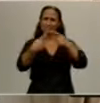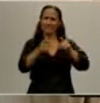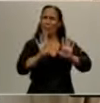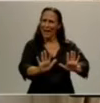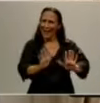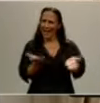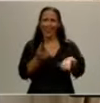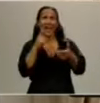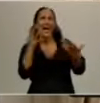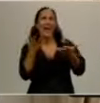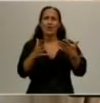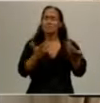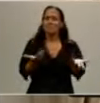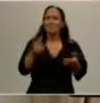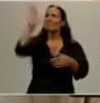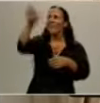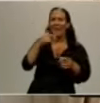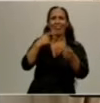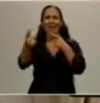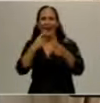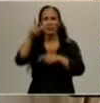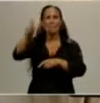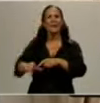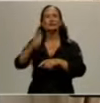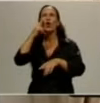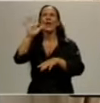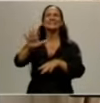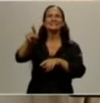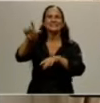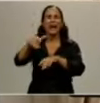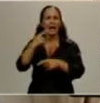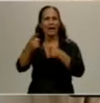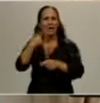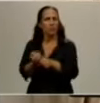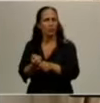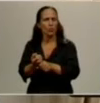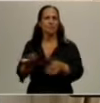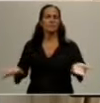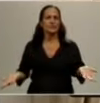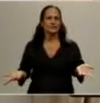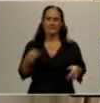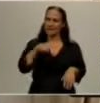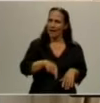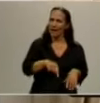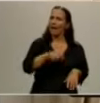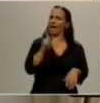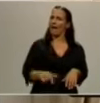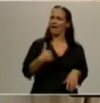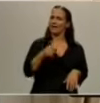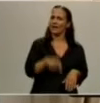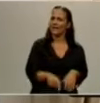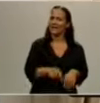no se lograba tomar declaración a los acusados. Y no hay posibilidad en nuestro país, por nuestro